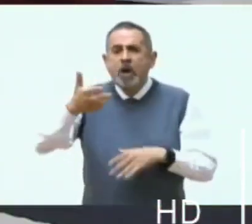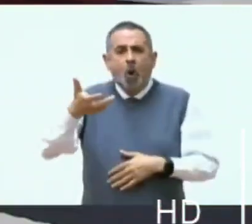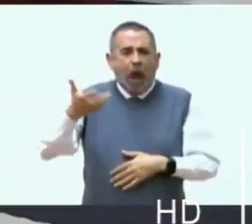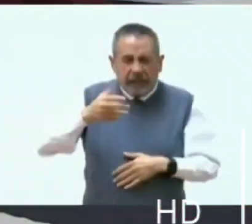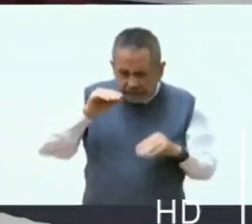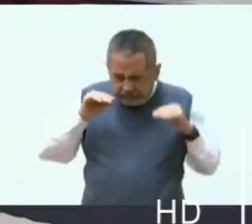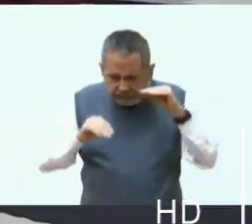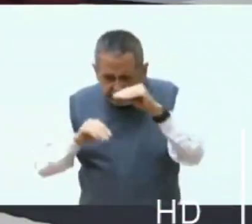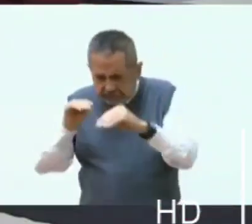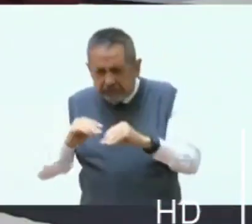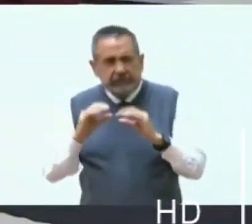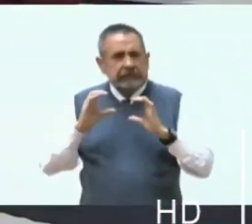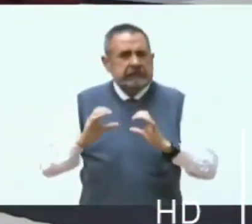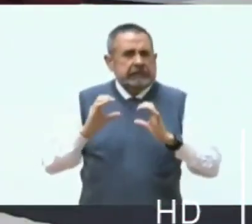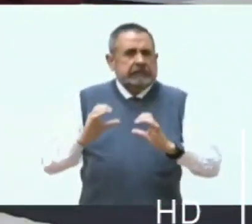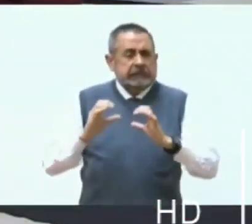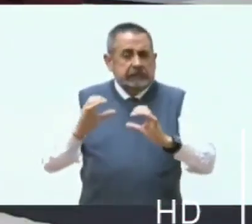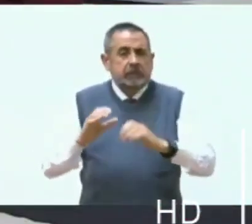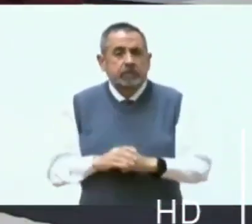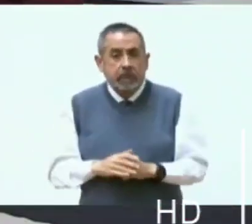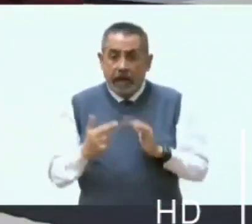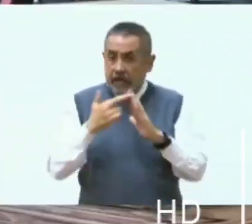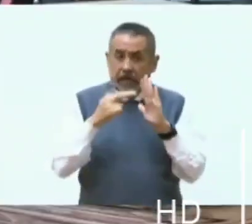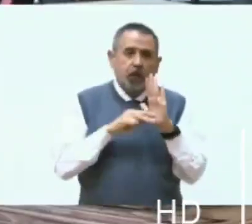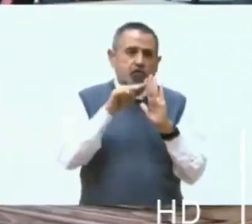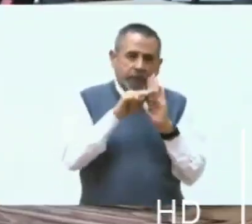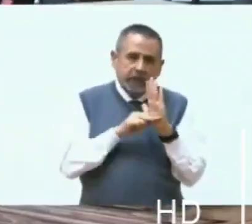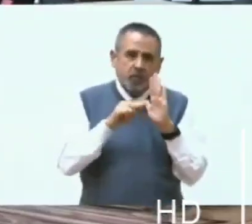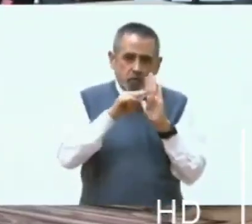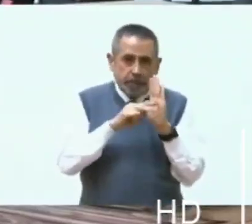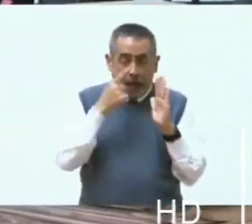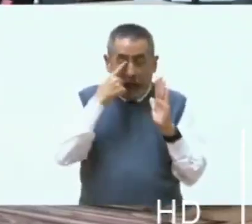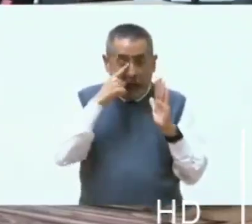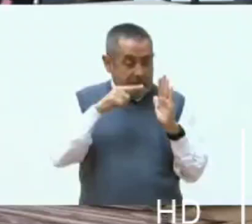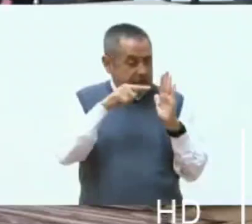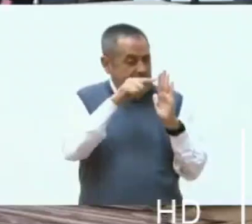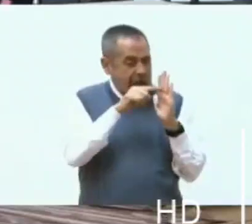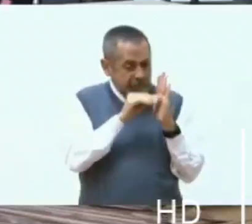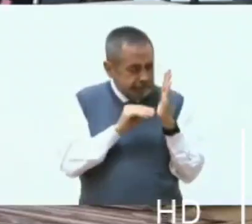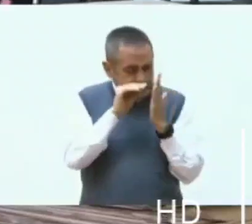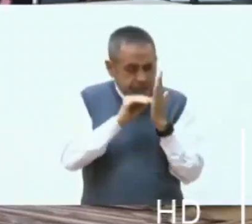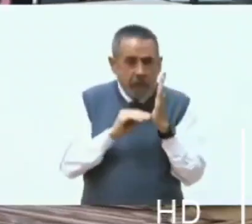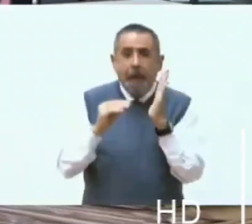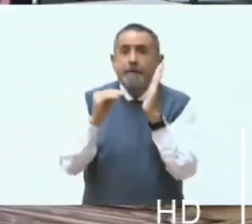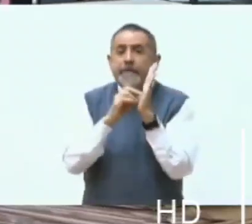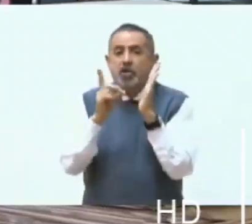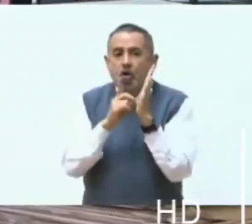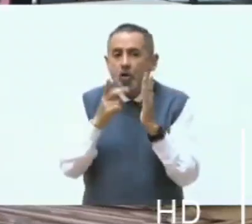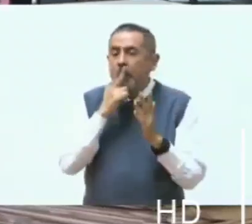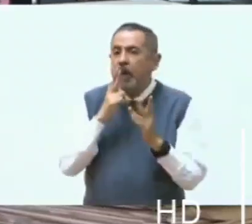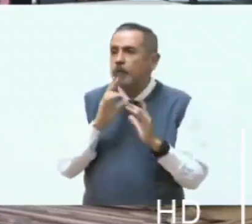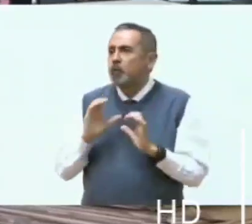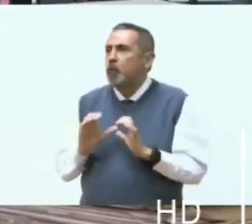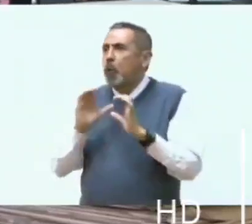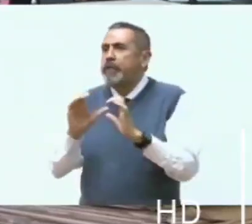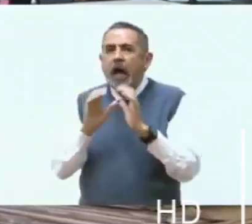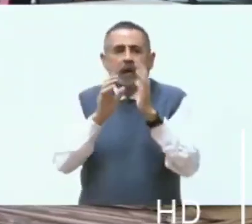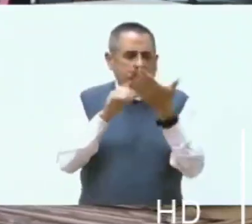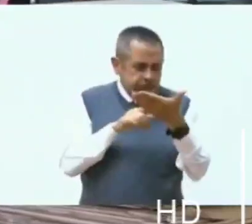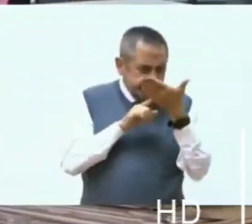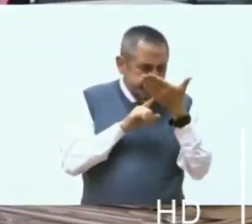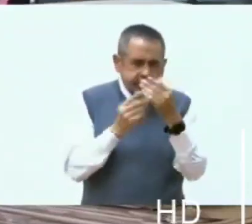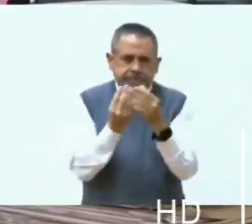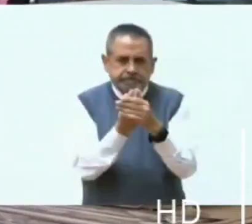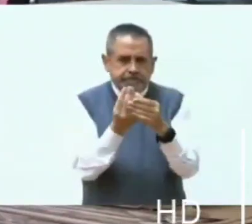de la Nación, elaborar normativa e incorporar metodologías para la conservación, clasificación